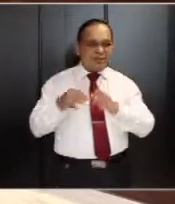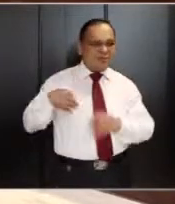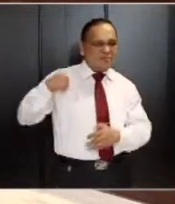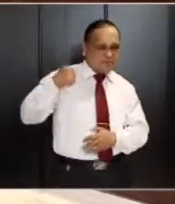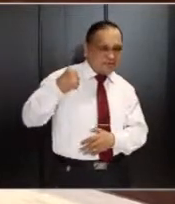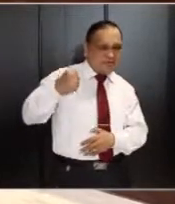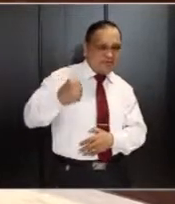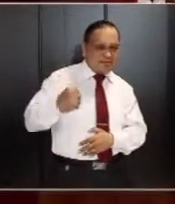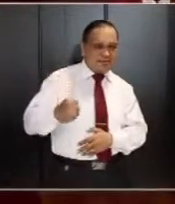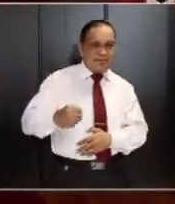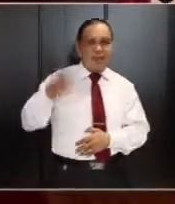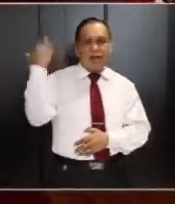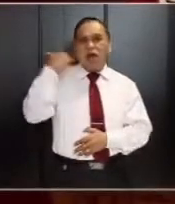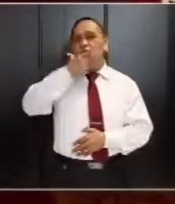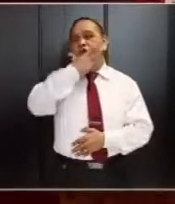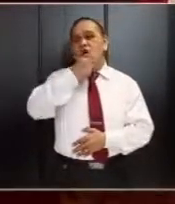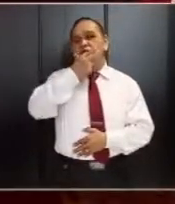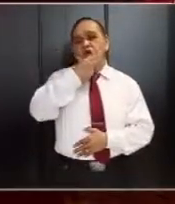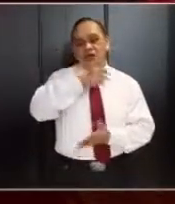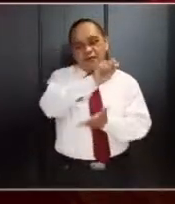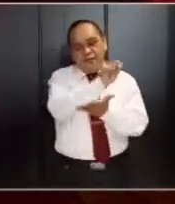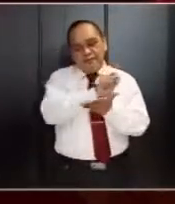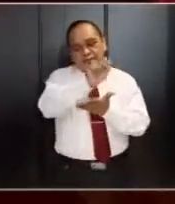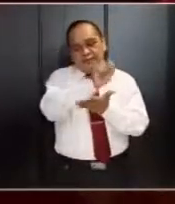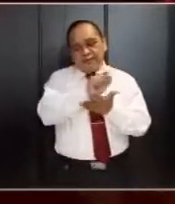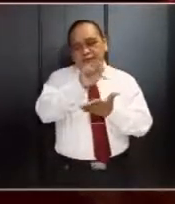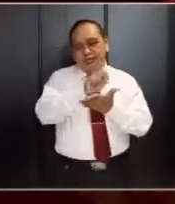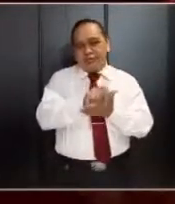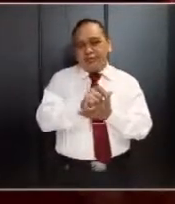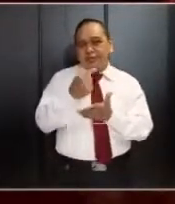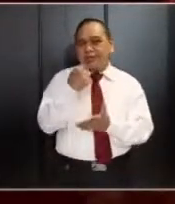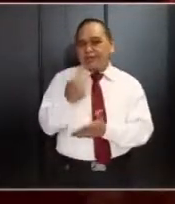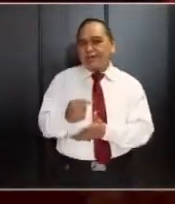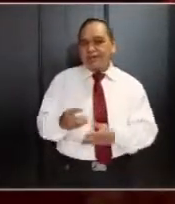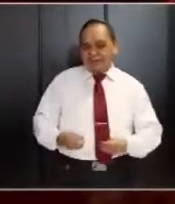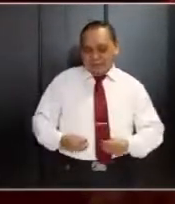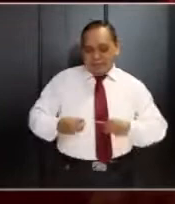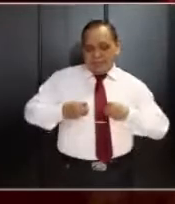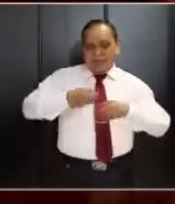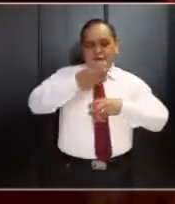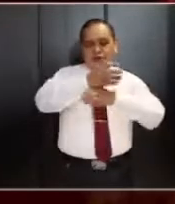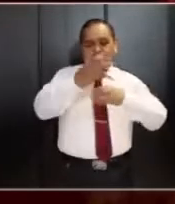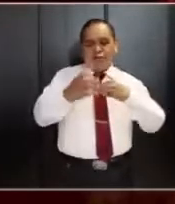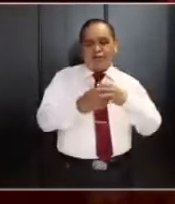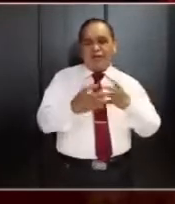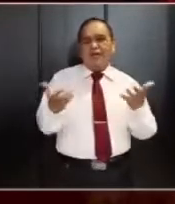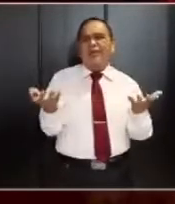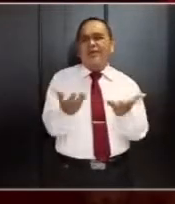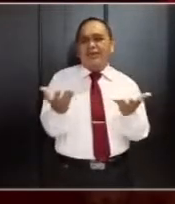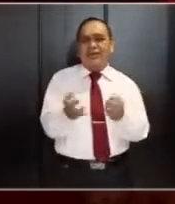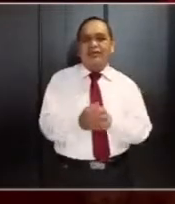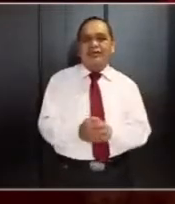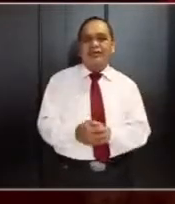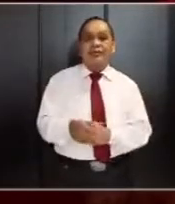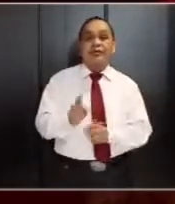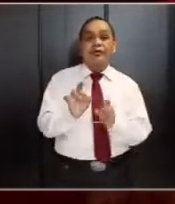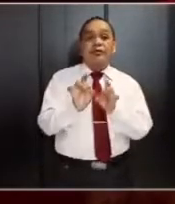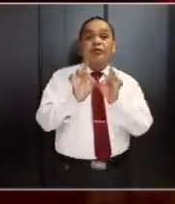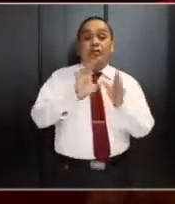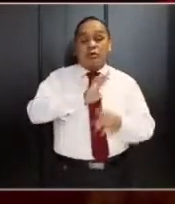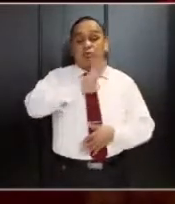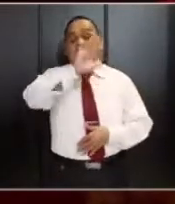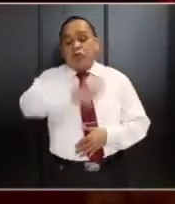un poeta, que hay muchas cosas que haces en la vida y que dice, y bueno, ¿y tú qué te quieres llevar cuando te